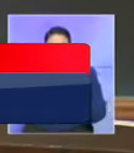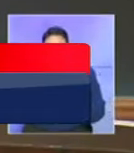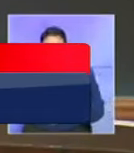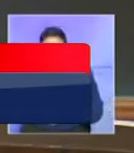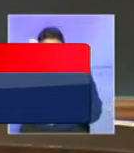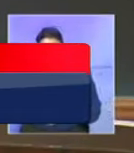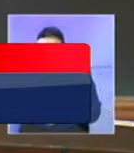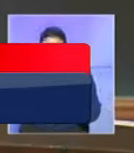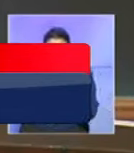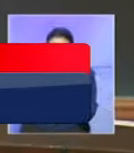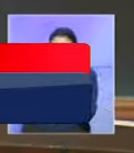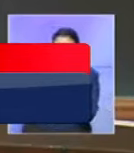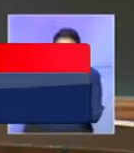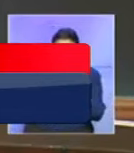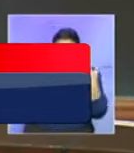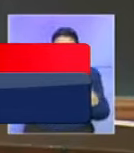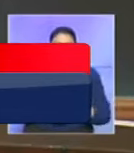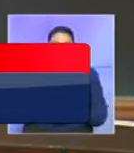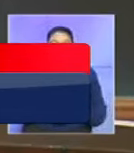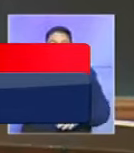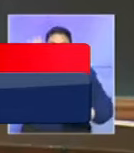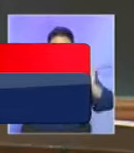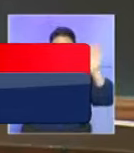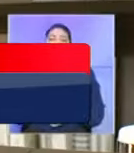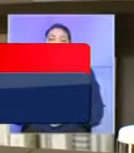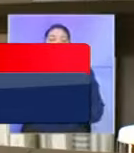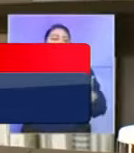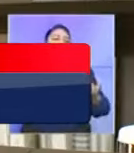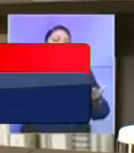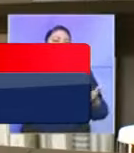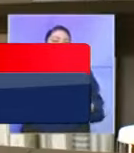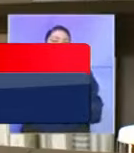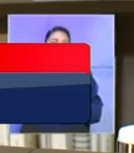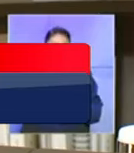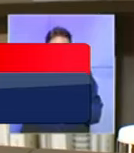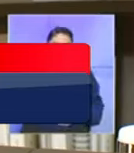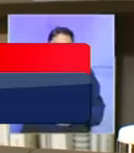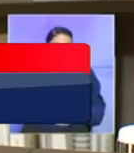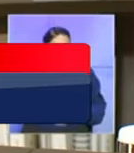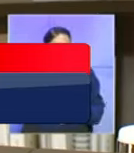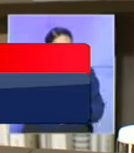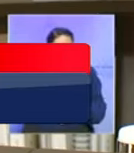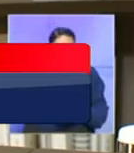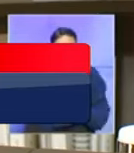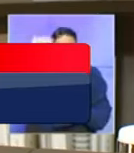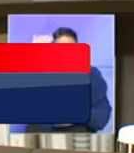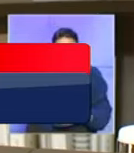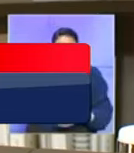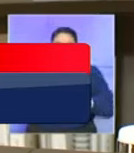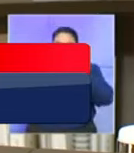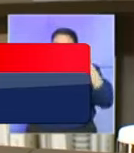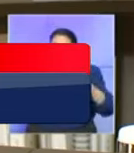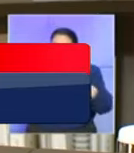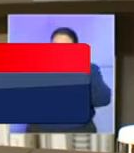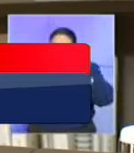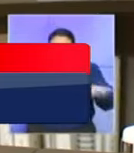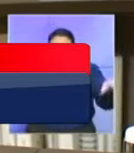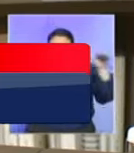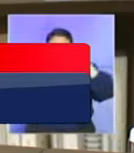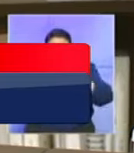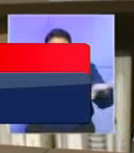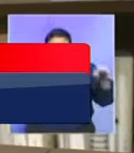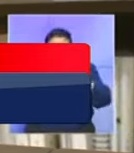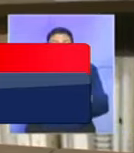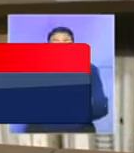le prorrogan el mandato a los magistrados del Tribunal Electoral del Poder Judicial de la Federación hasta 2027. Ahí está el pago, ese es el